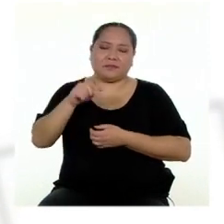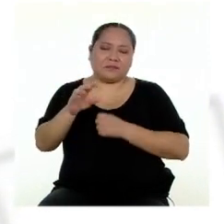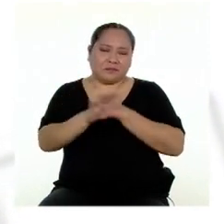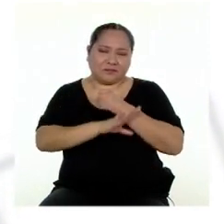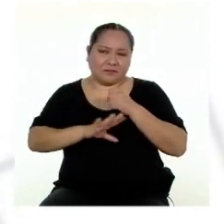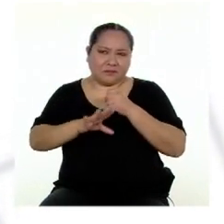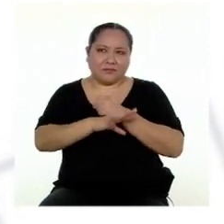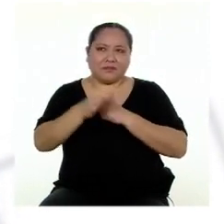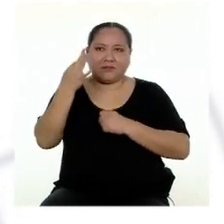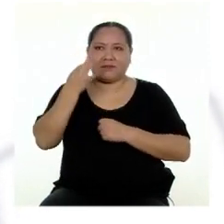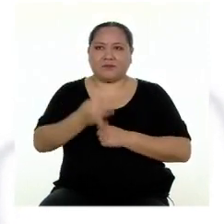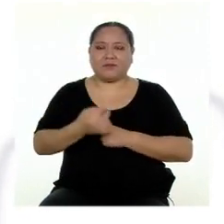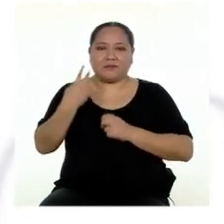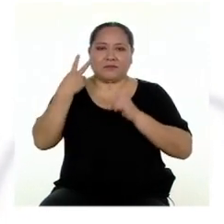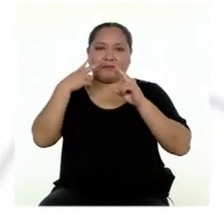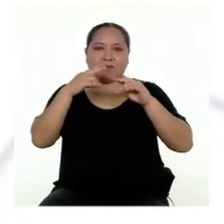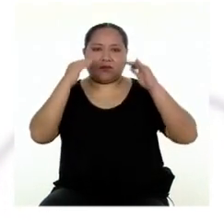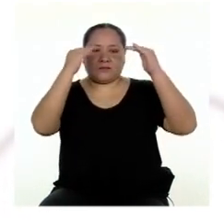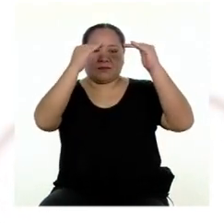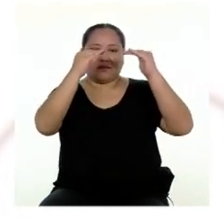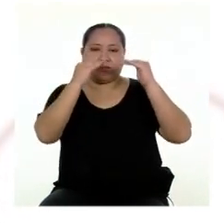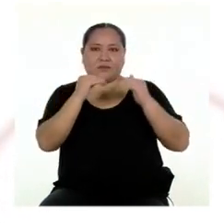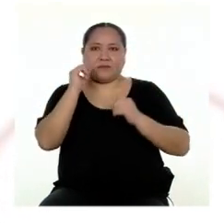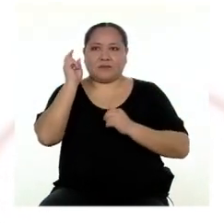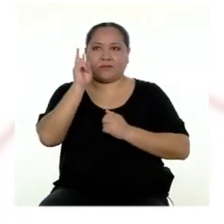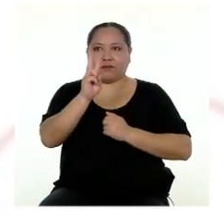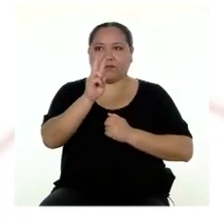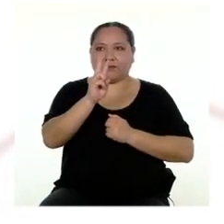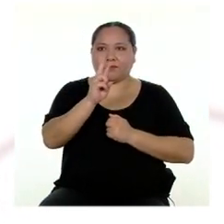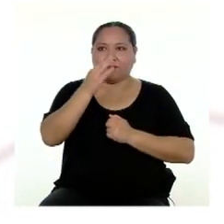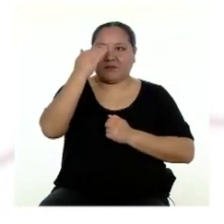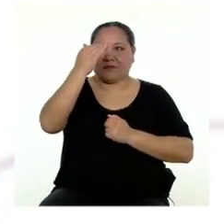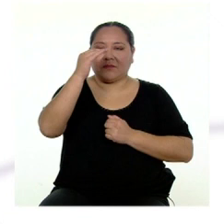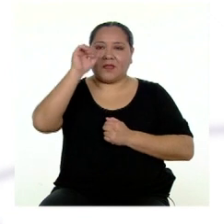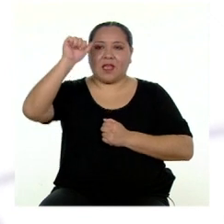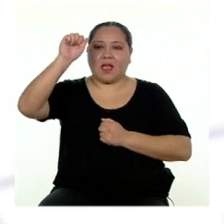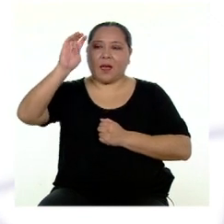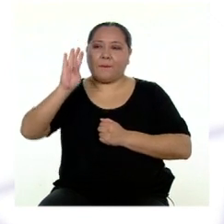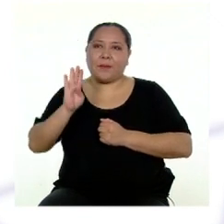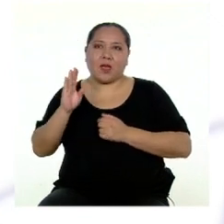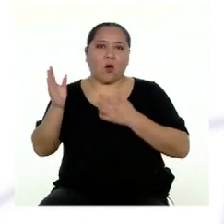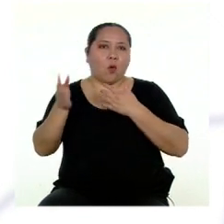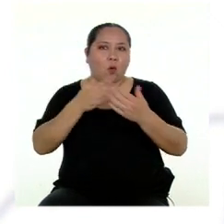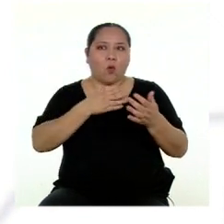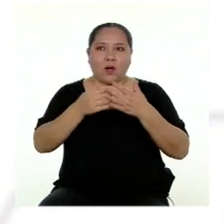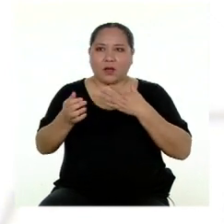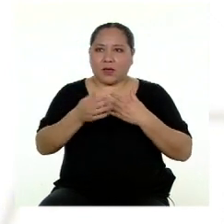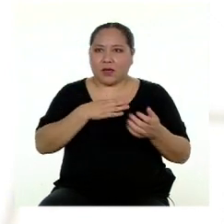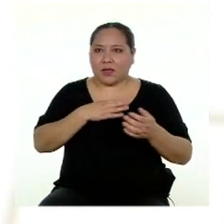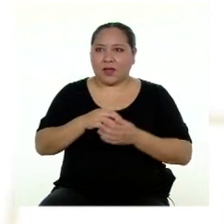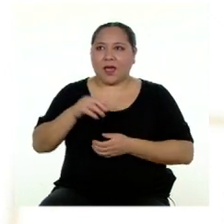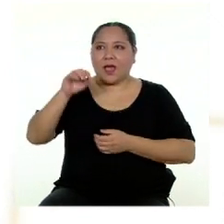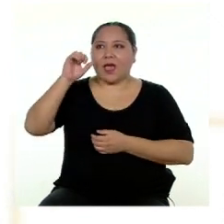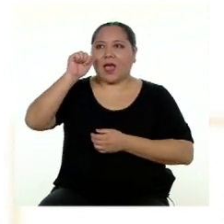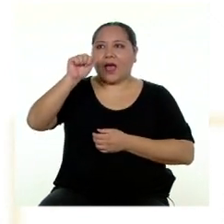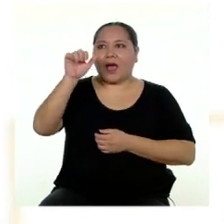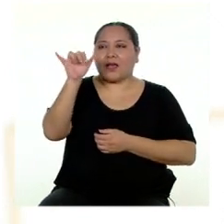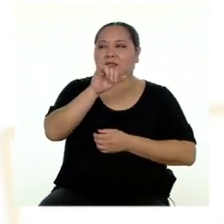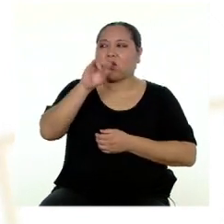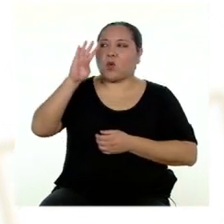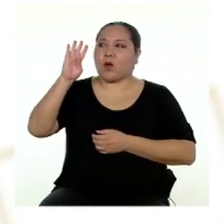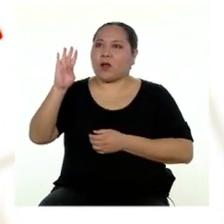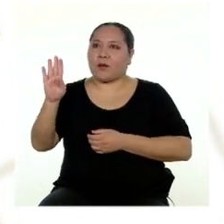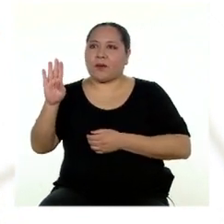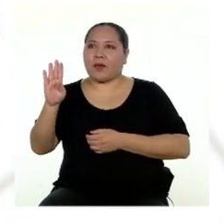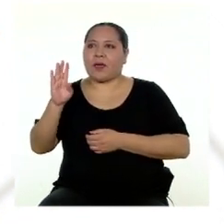básica en realidad. Si tenemos dos expresiones algebraicas A y B, cualesquiera, Si A es igual a B,